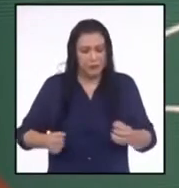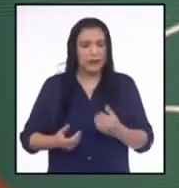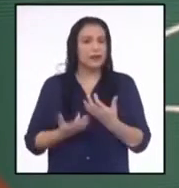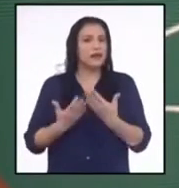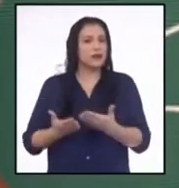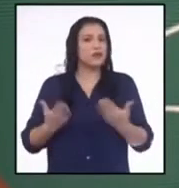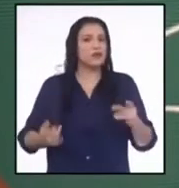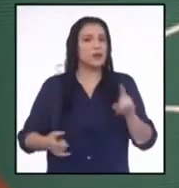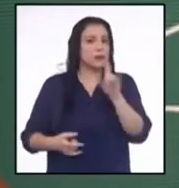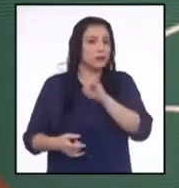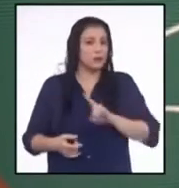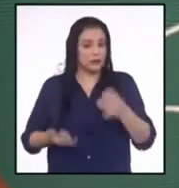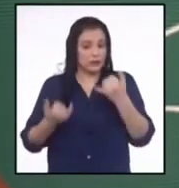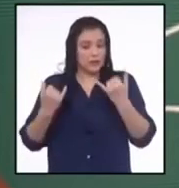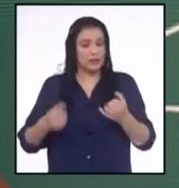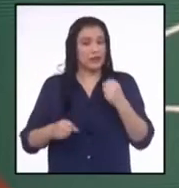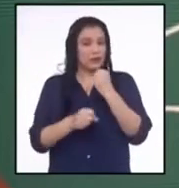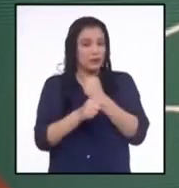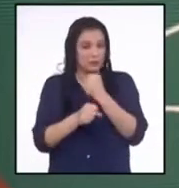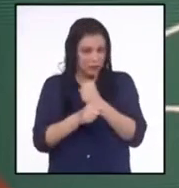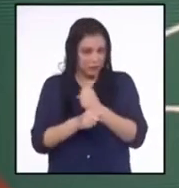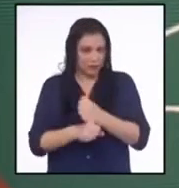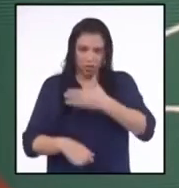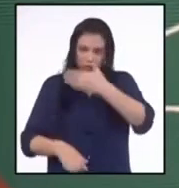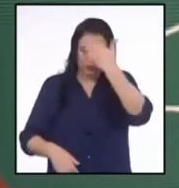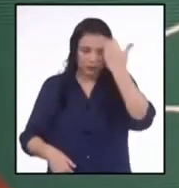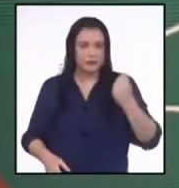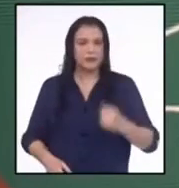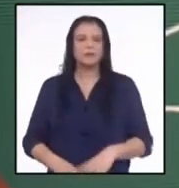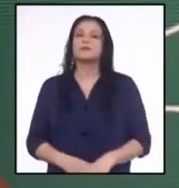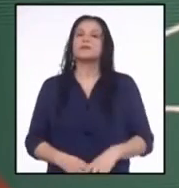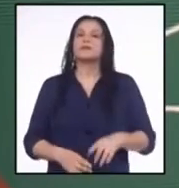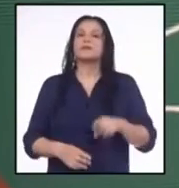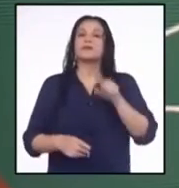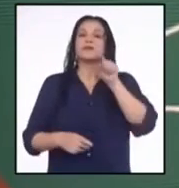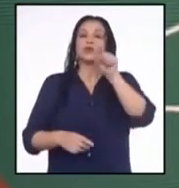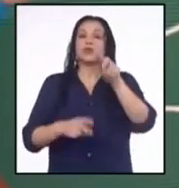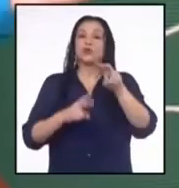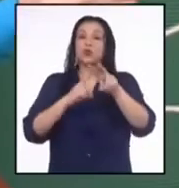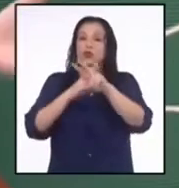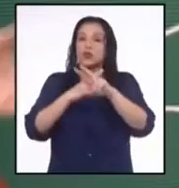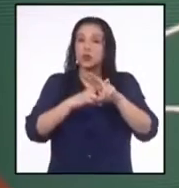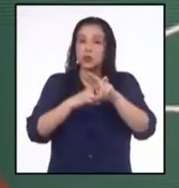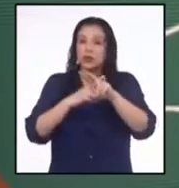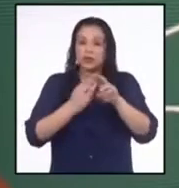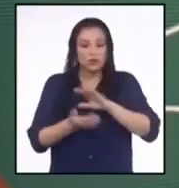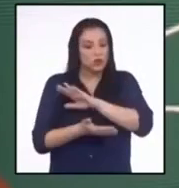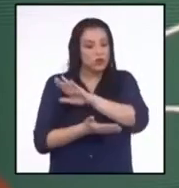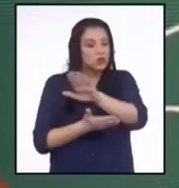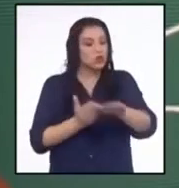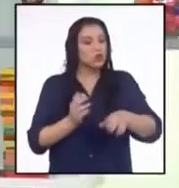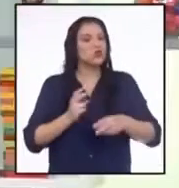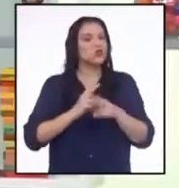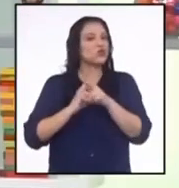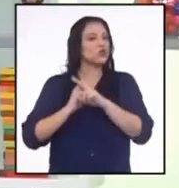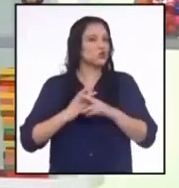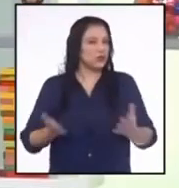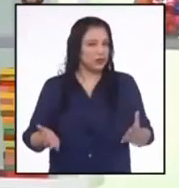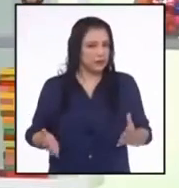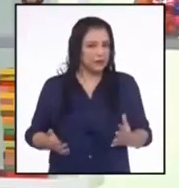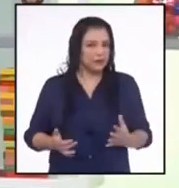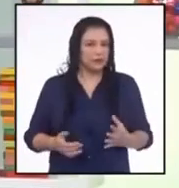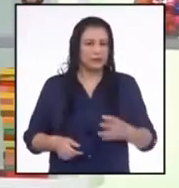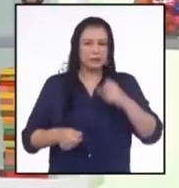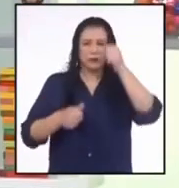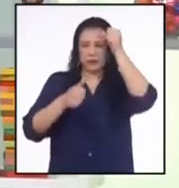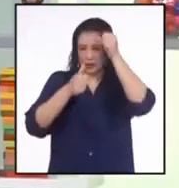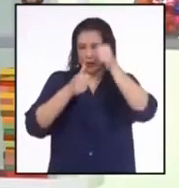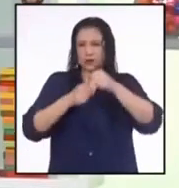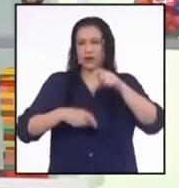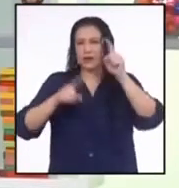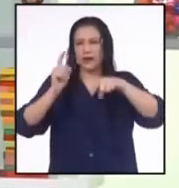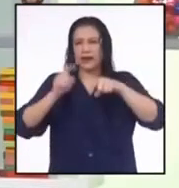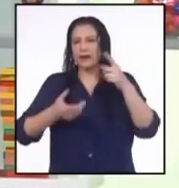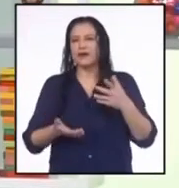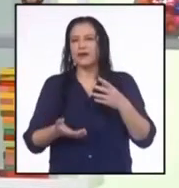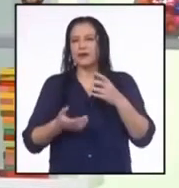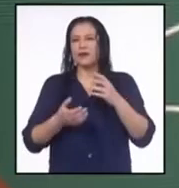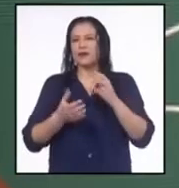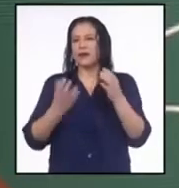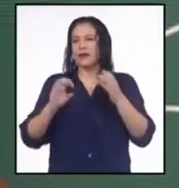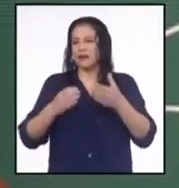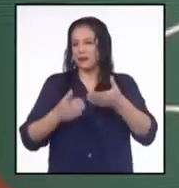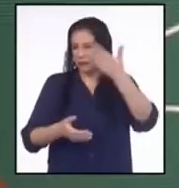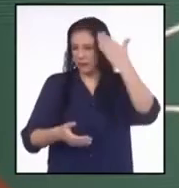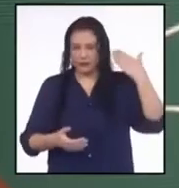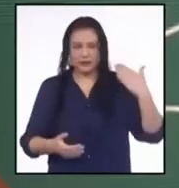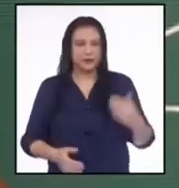utilizar en nuestro trabajo. No lo olviden, te cuidas tú, nos cuidamos todos. Vamos a recordar algo de lo que aprendimos el programa